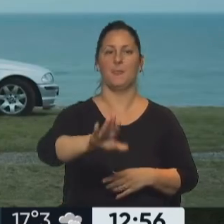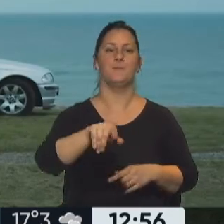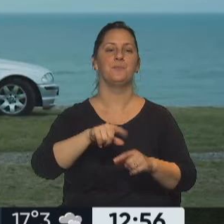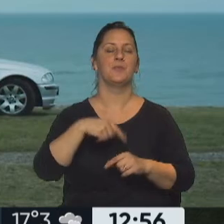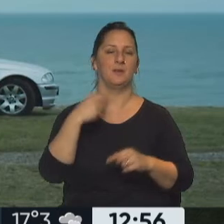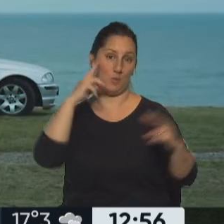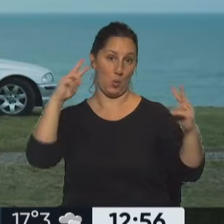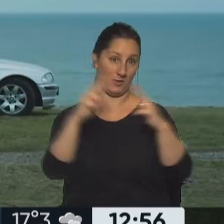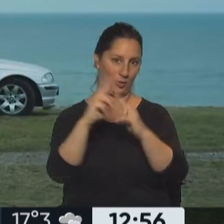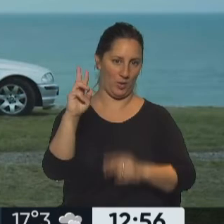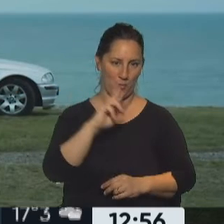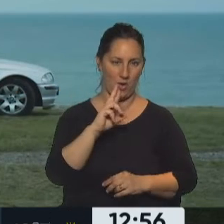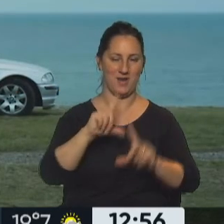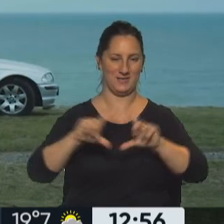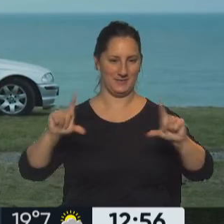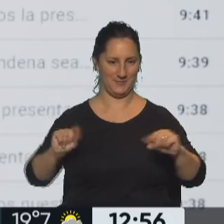de mujeres tan importante algo incorrecto